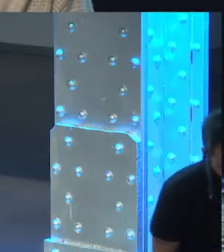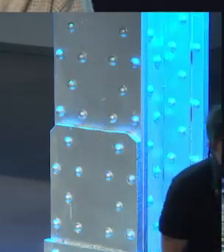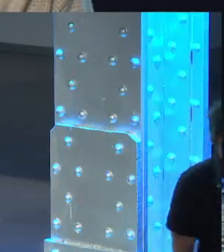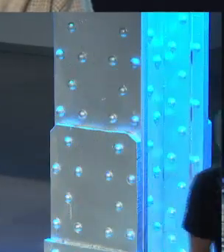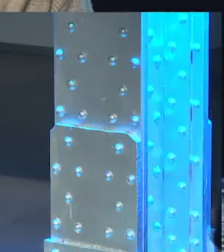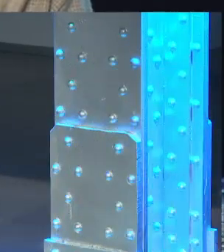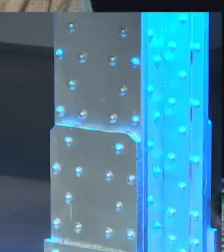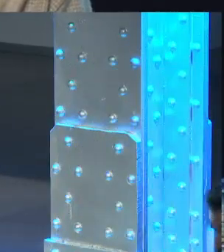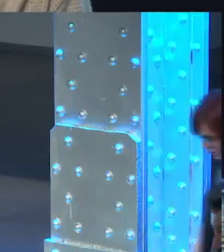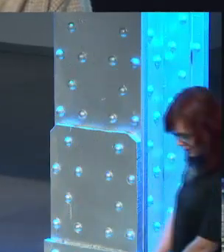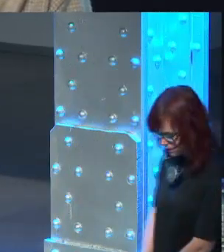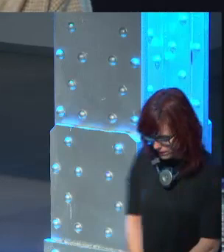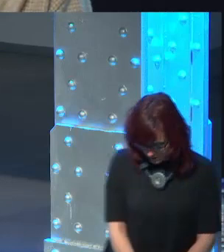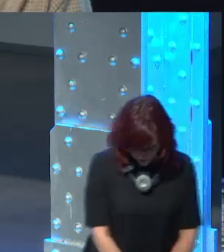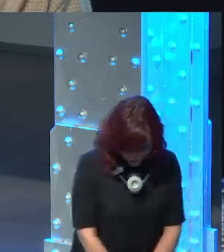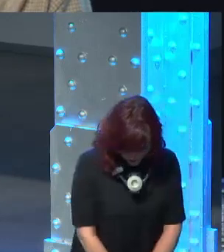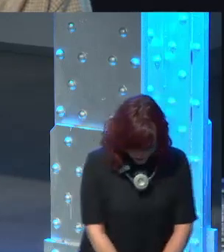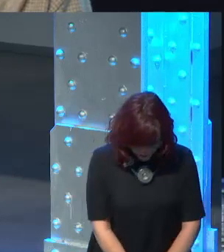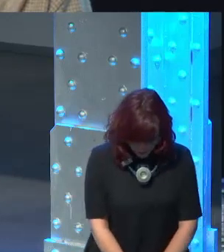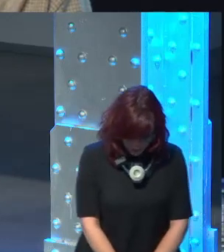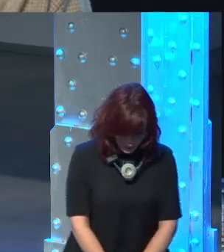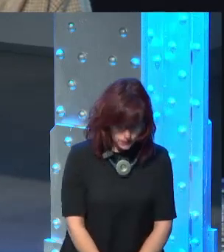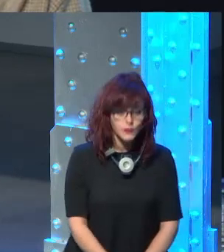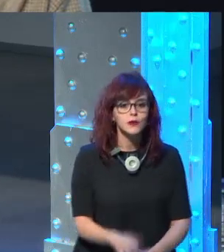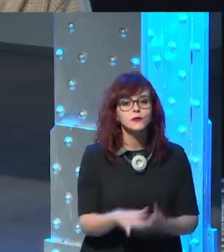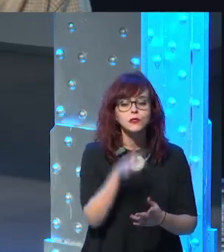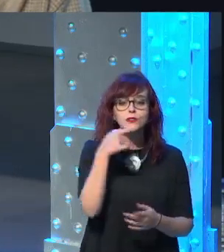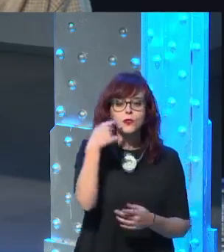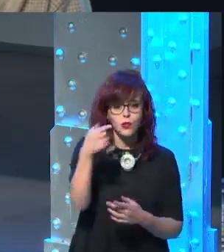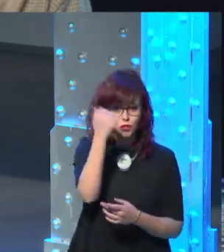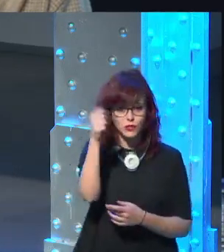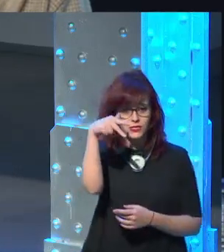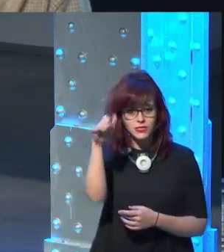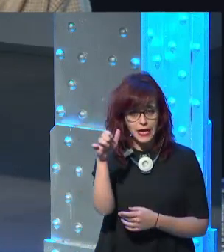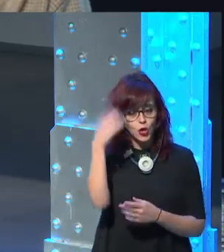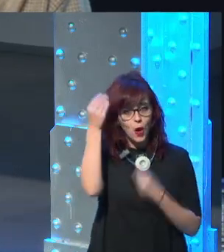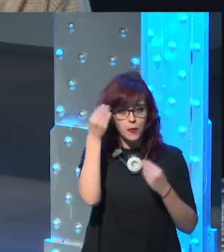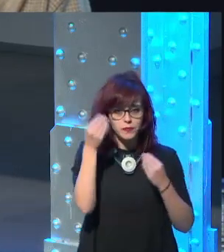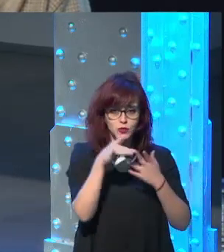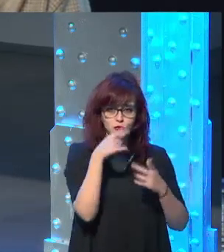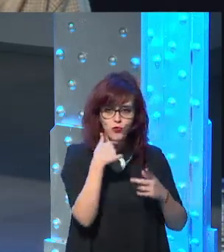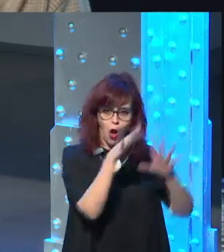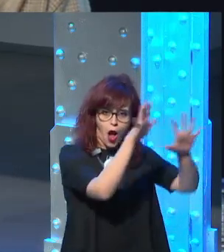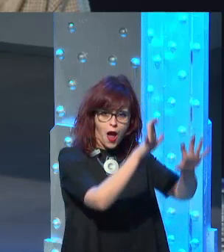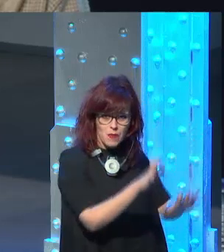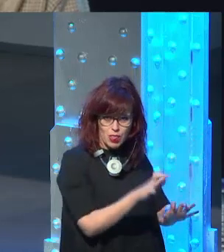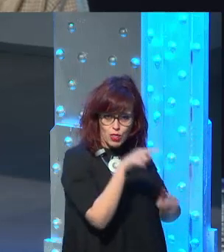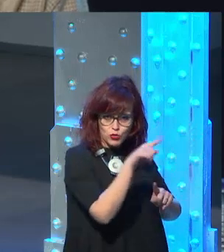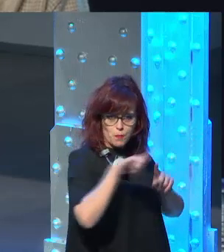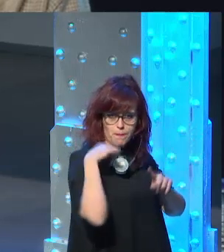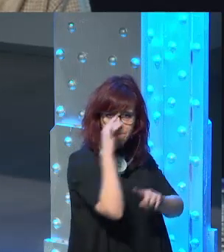ocasión, yo tengo el presentimiento de que yo he aprendido, pero bastante más de ti que tú has aprendido o podido aprender